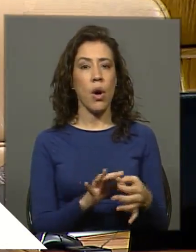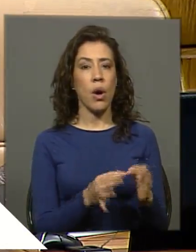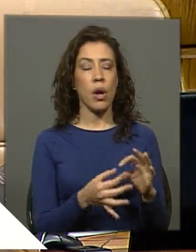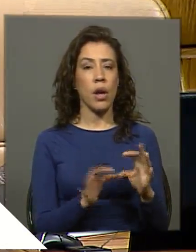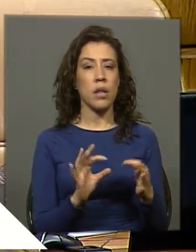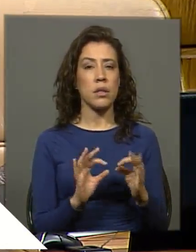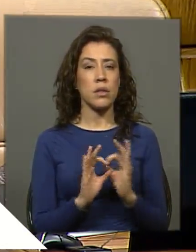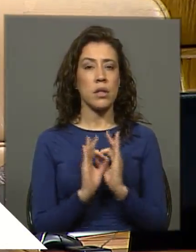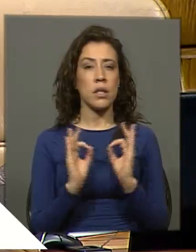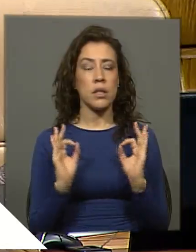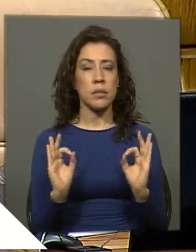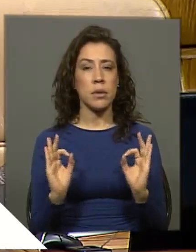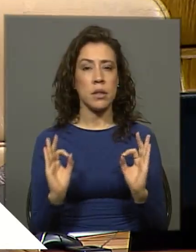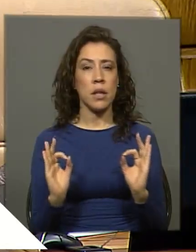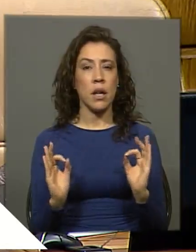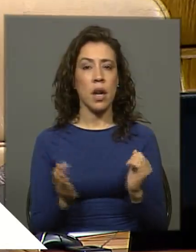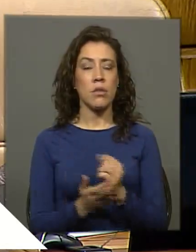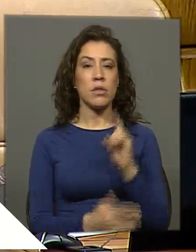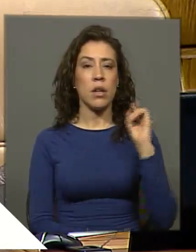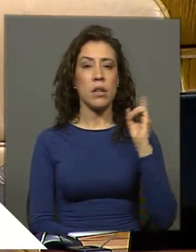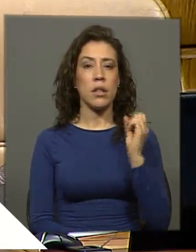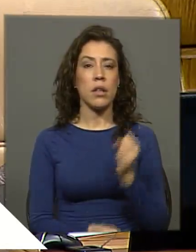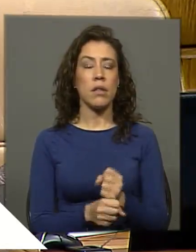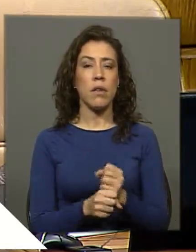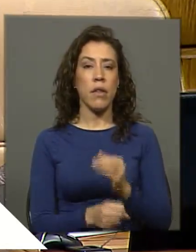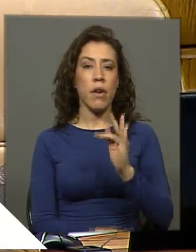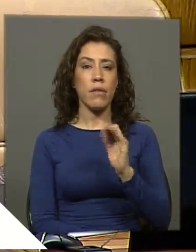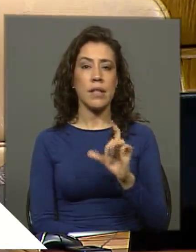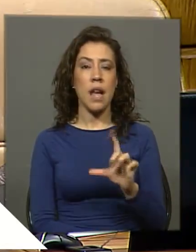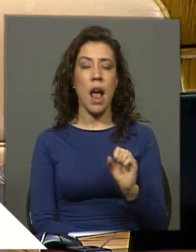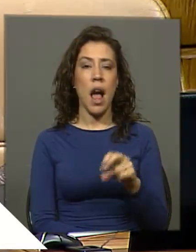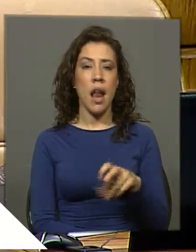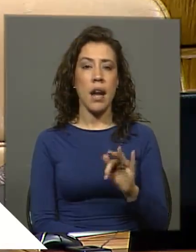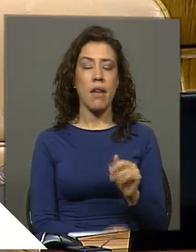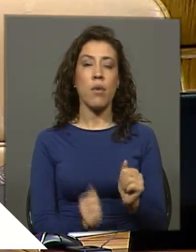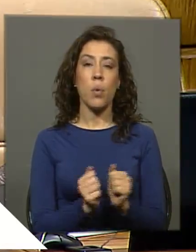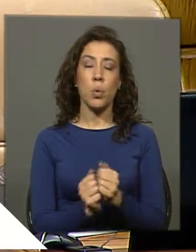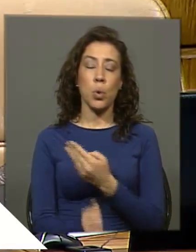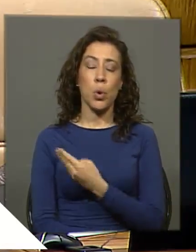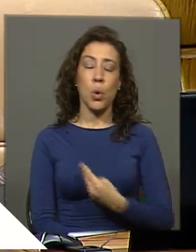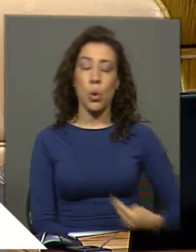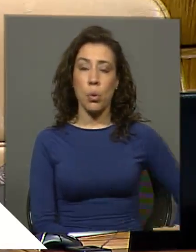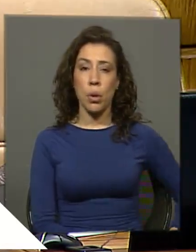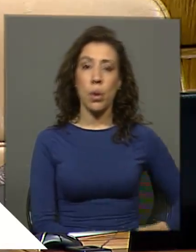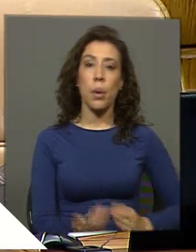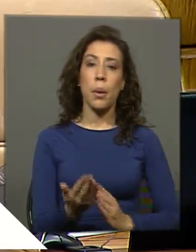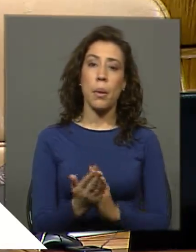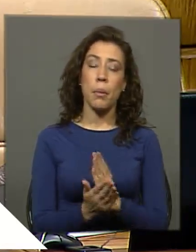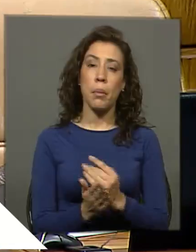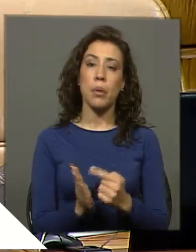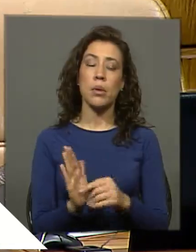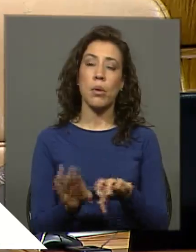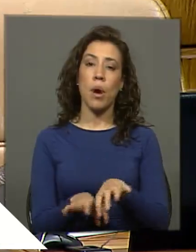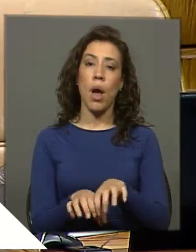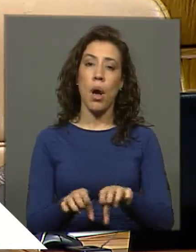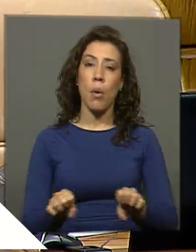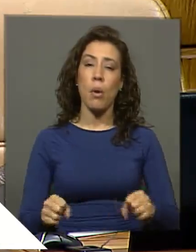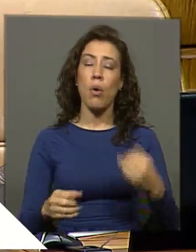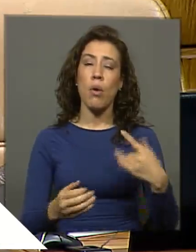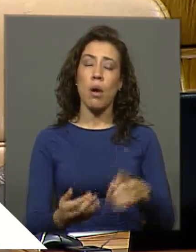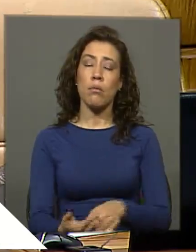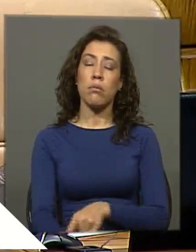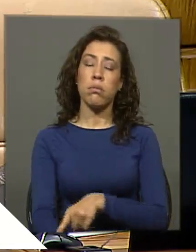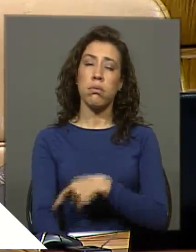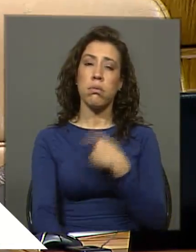y en particular la asociación nacional de empleados fiscales de la ANEF con el gobierno a partir de un protocolo de acuerdo que tiene ya larga